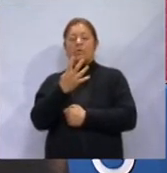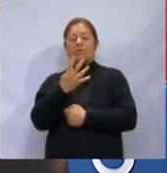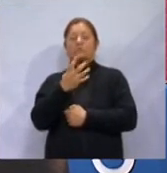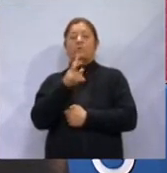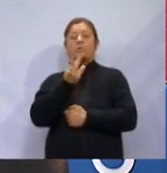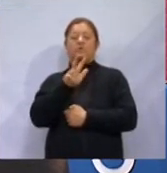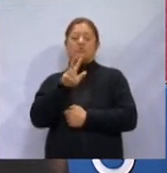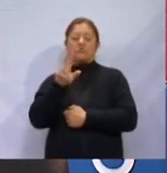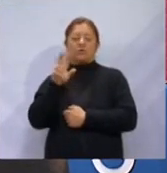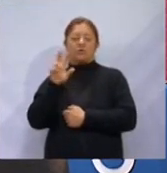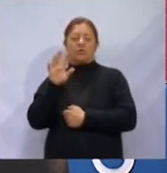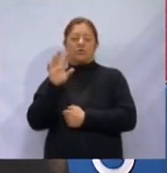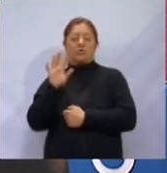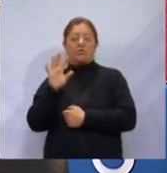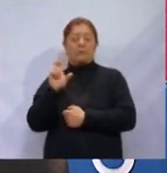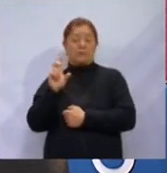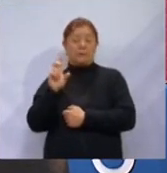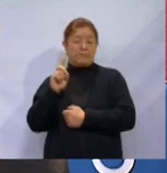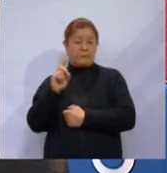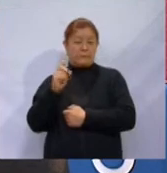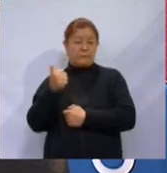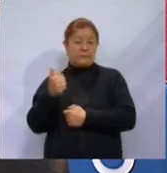246-244-1836 y